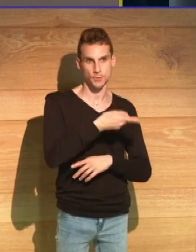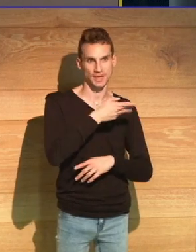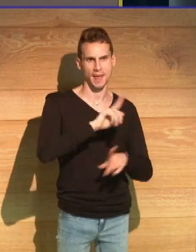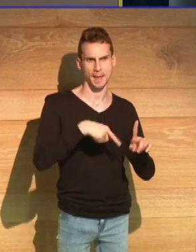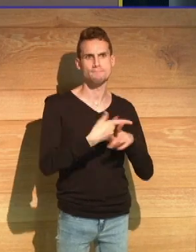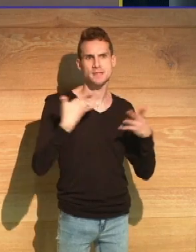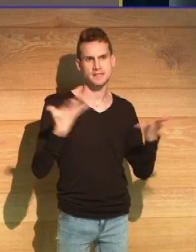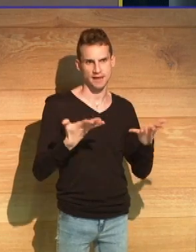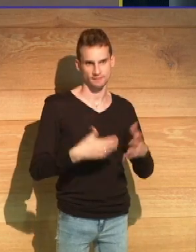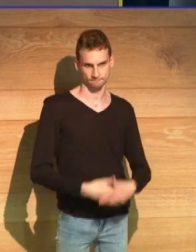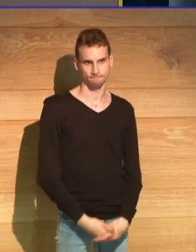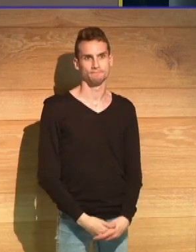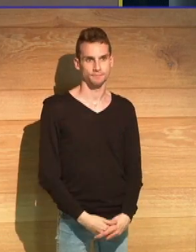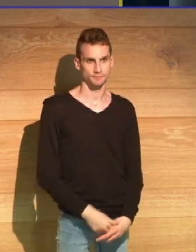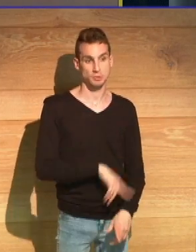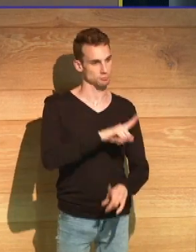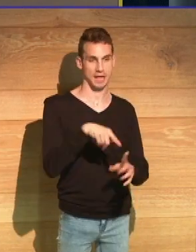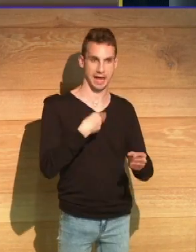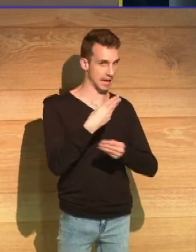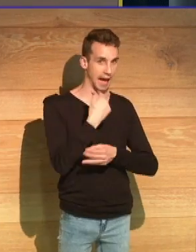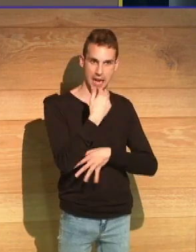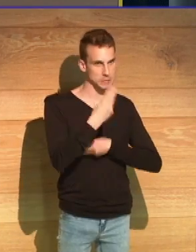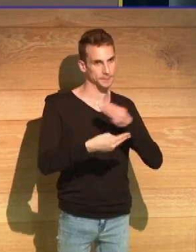grave, y tenemos que hacer algo.